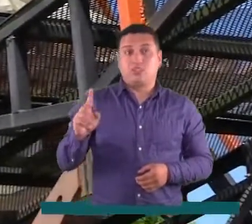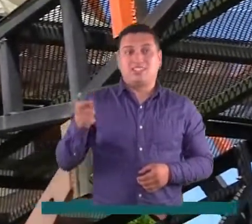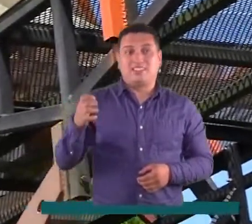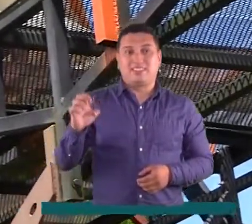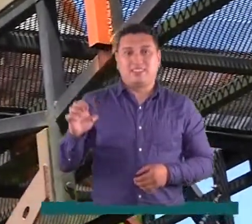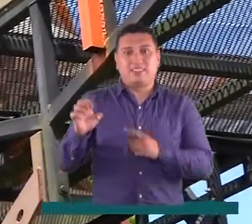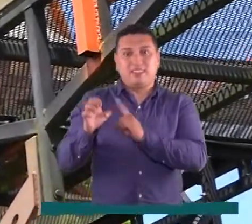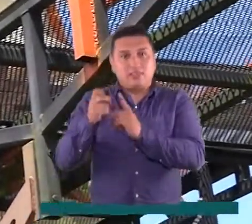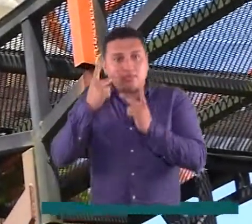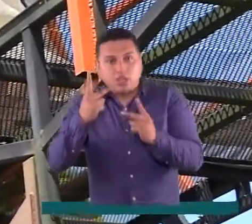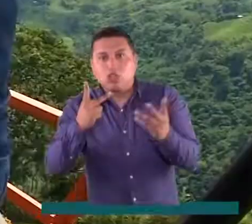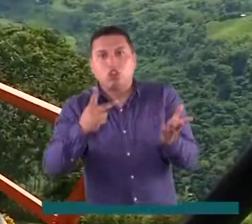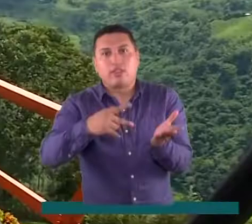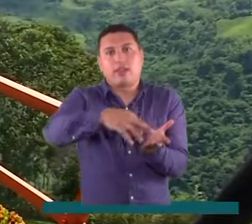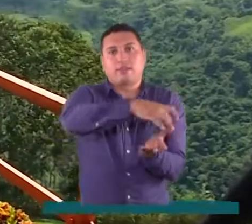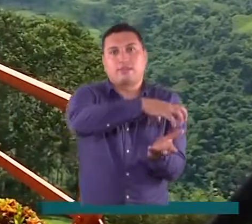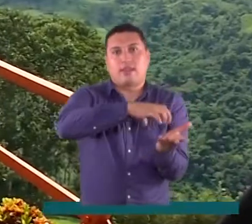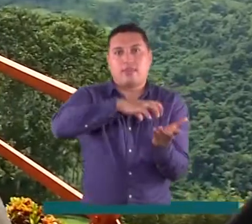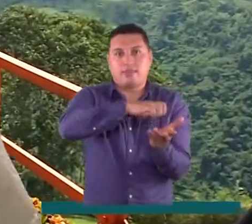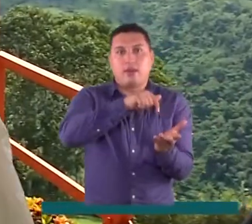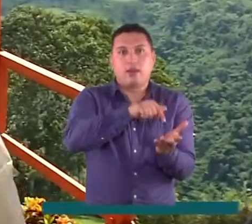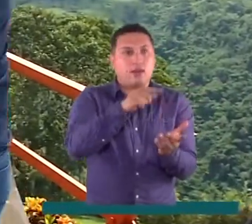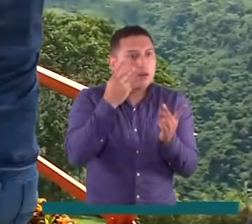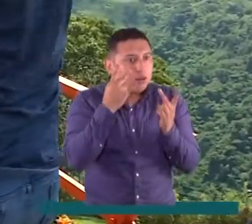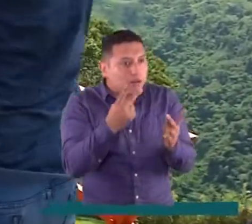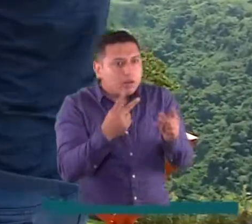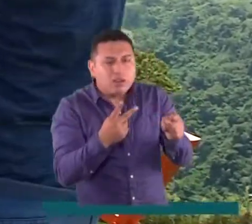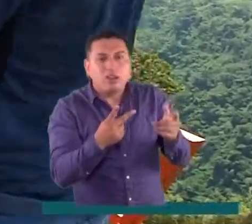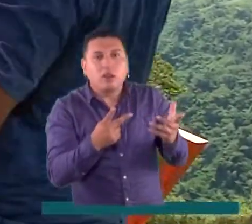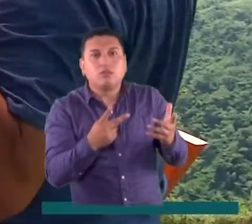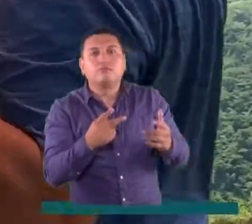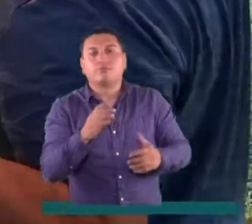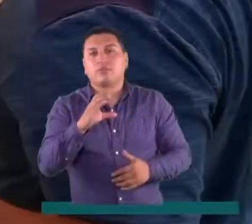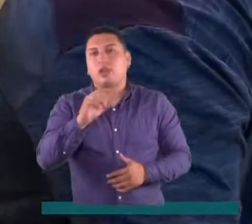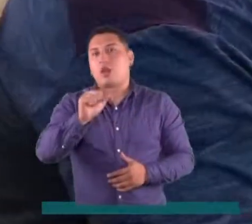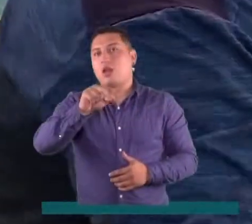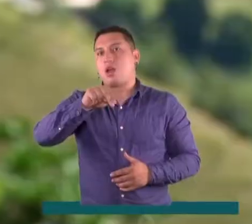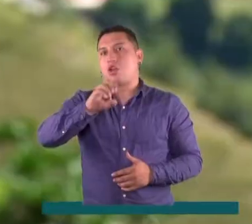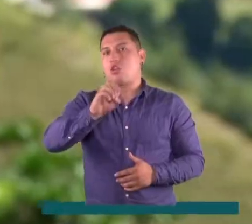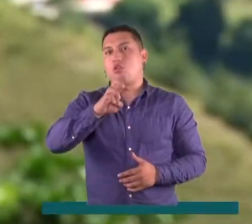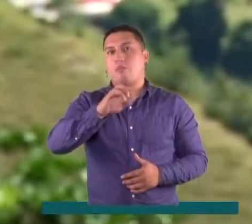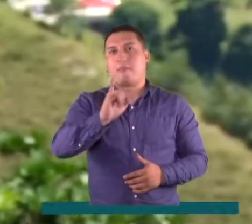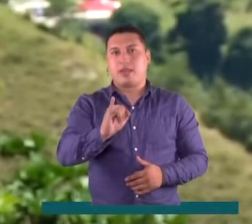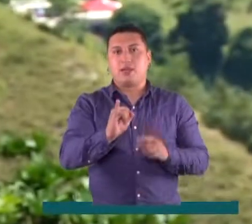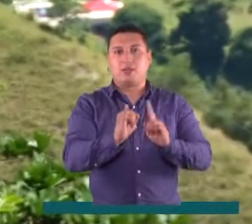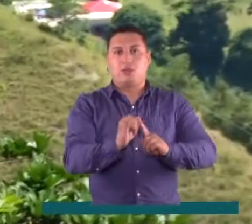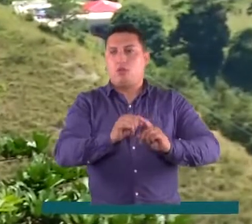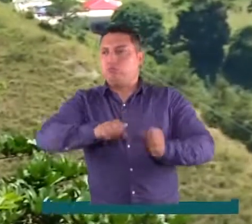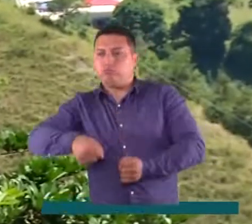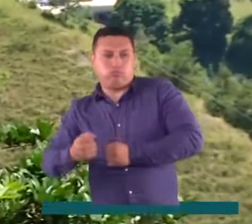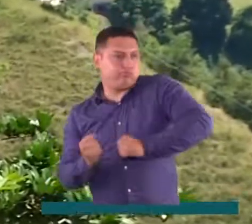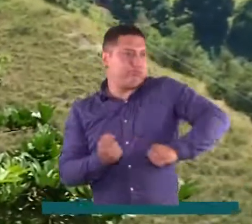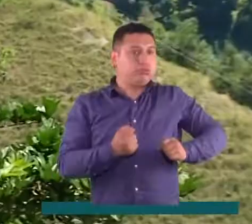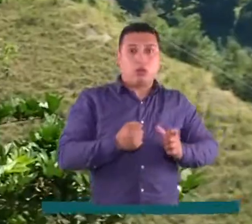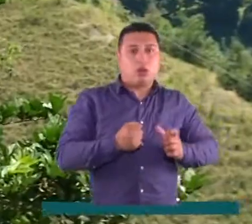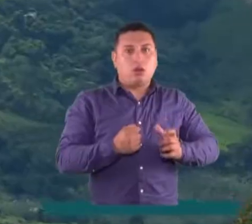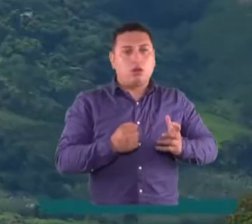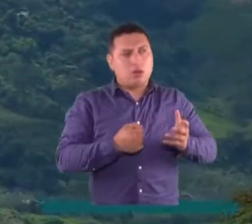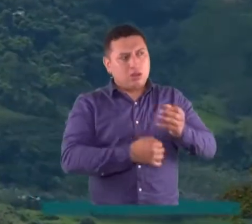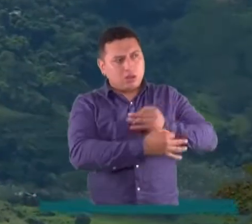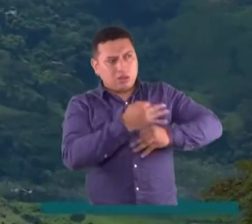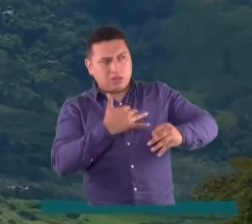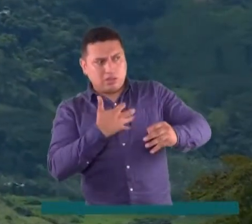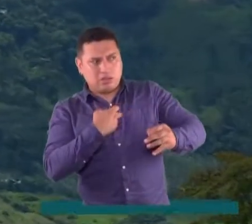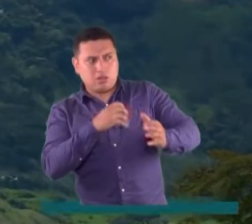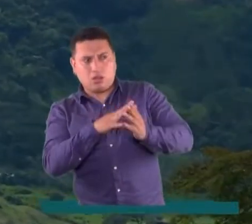Cuando Jorge Corredor conoció el Canopy en Santander, regresó a Nimaima, lugar en el que vive, con la idea de tener algo similar en